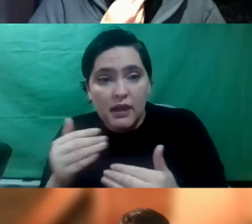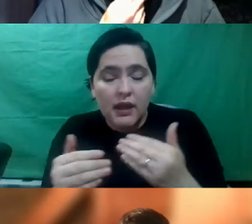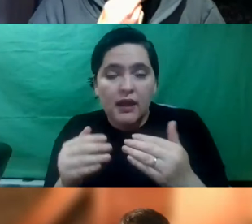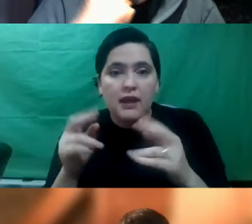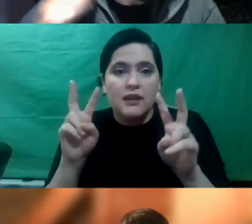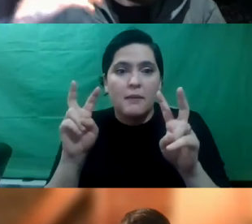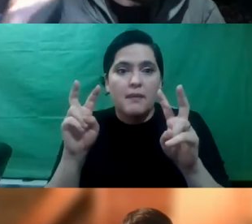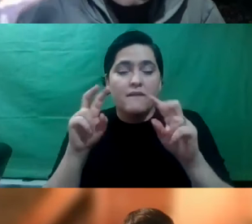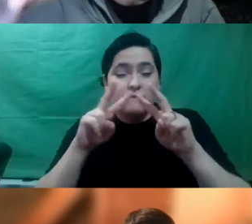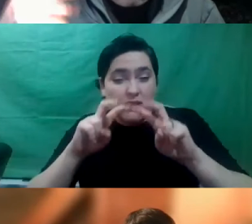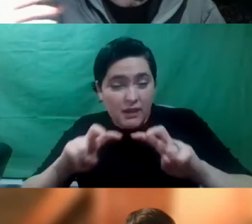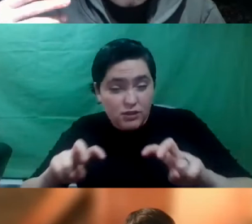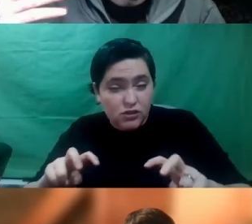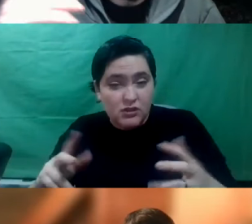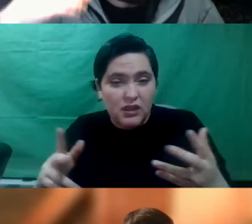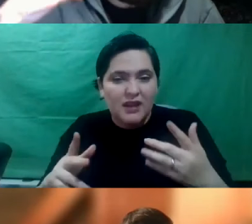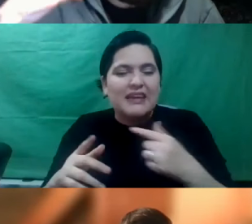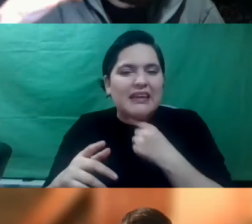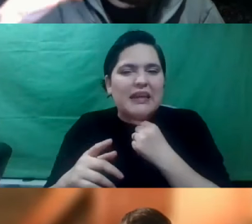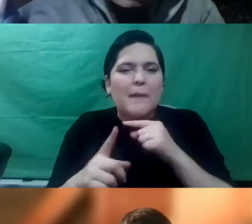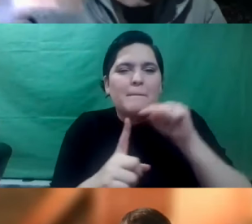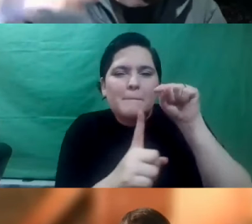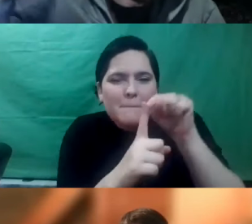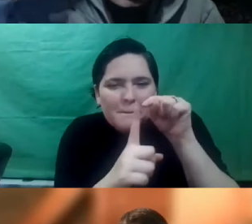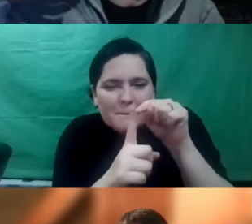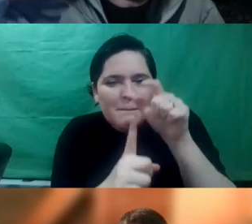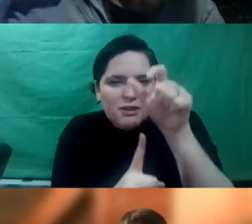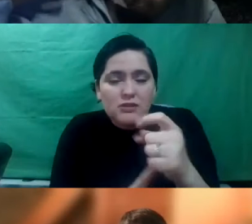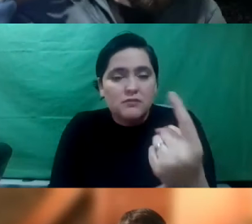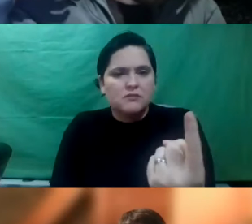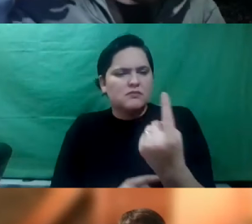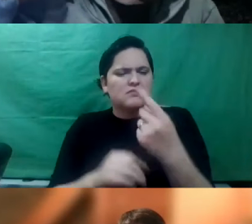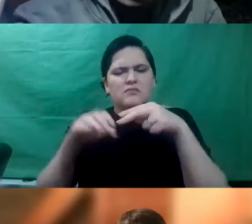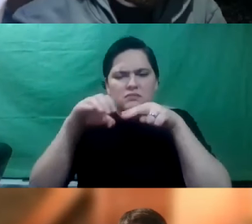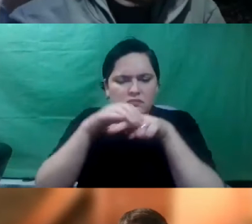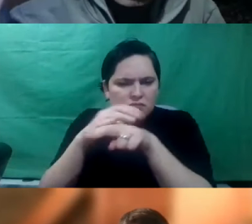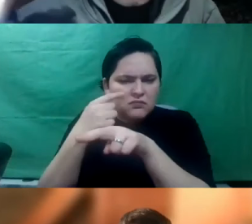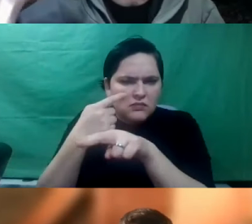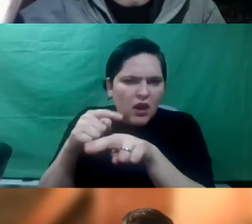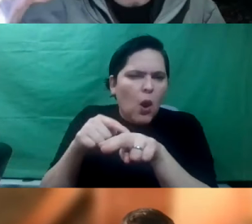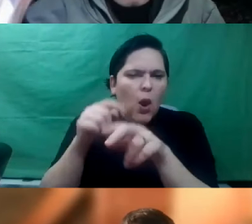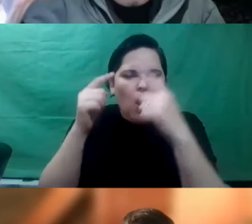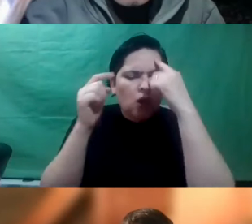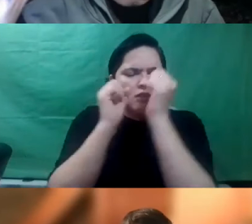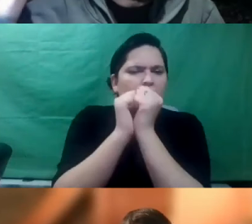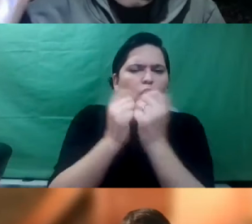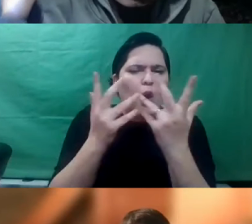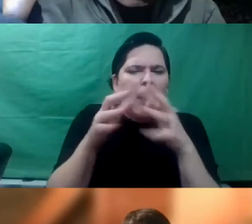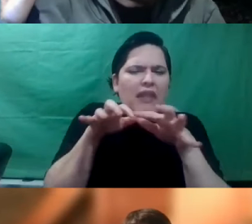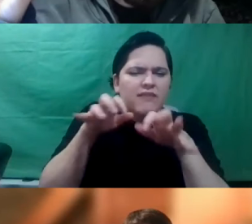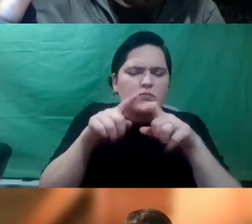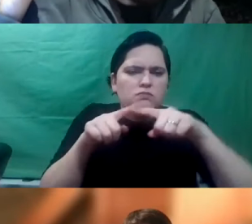investigación, es poder hacer modelos personalizados. O sea, viene una persona, se le hace una resonancia, se le ve su actividad cerebral y se le hace un modelo